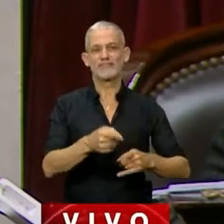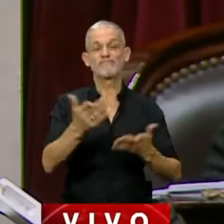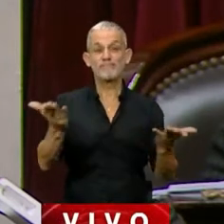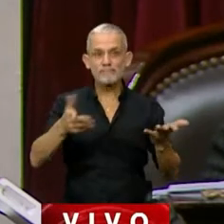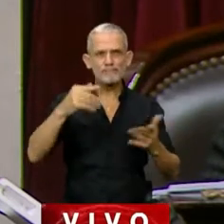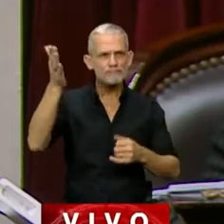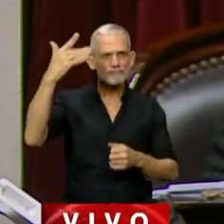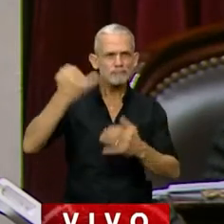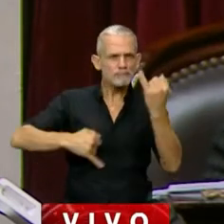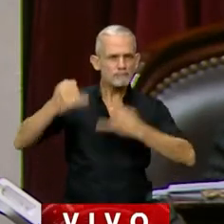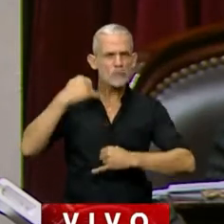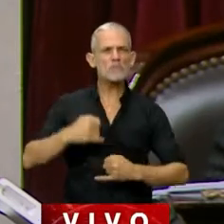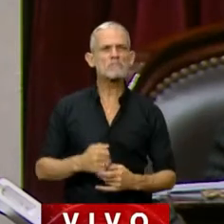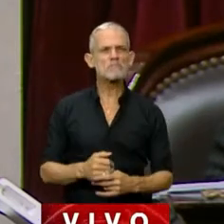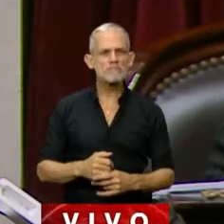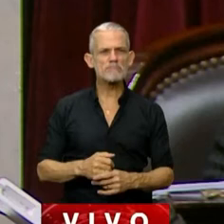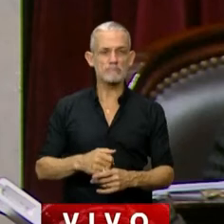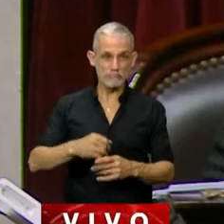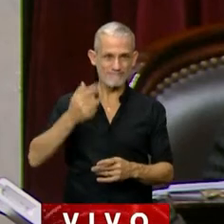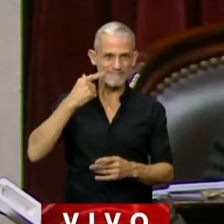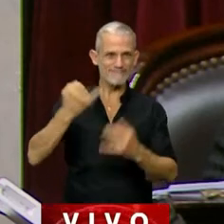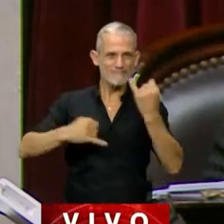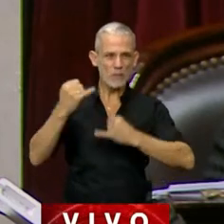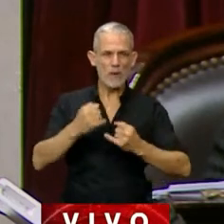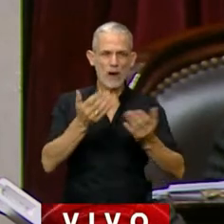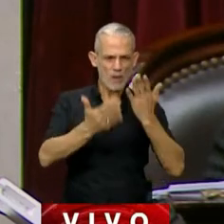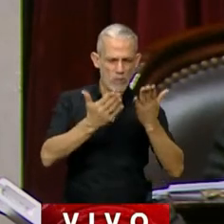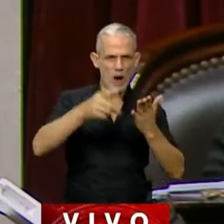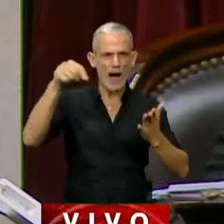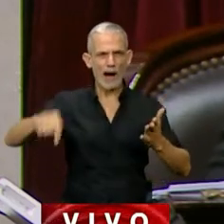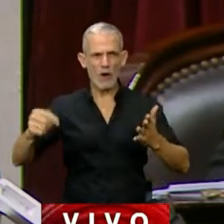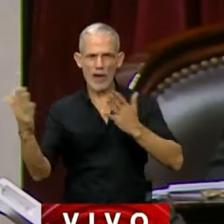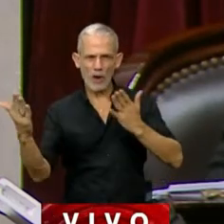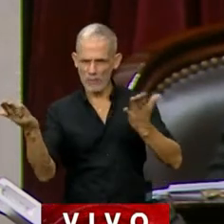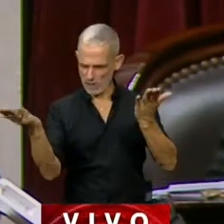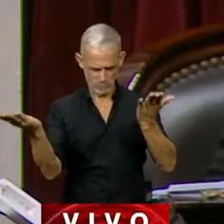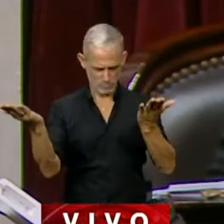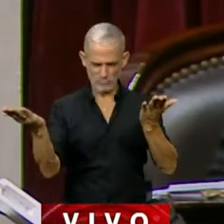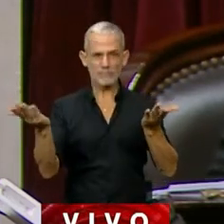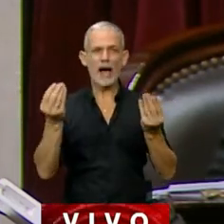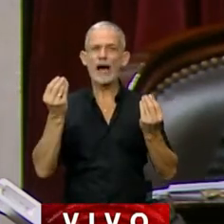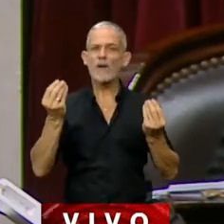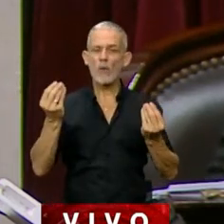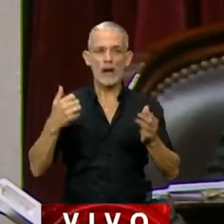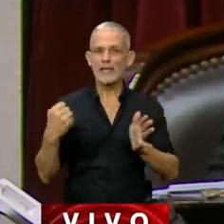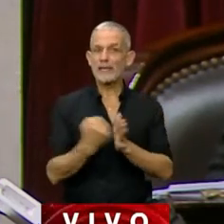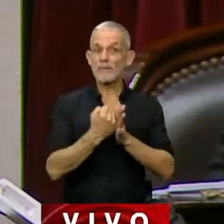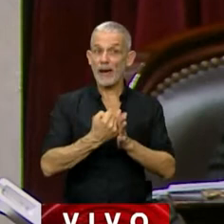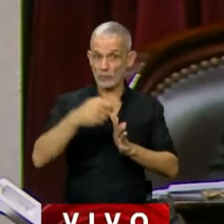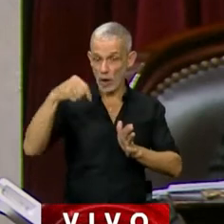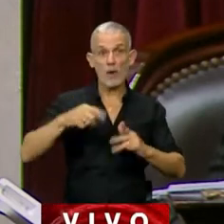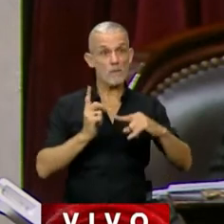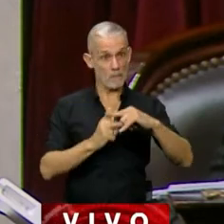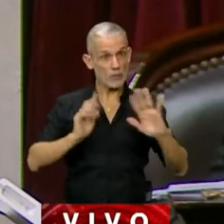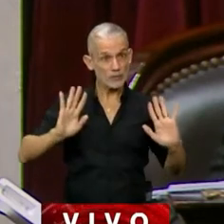Y en la exposición nos contrastaba esos volúmenes con los actuales para resaltar el impacto, en este